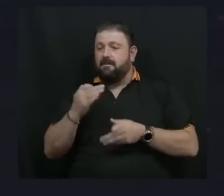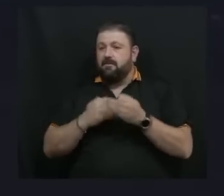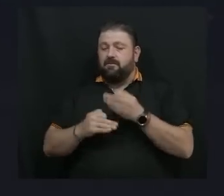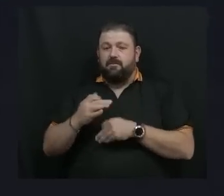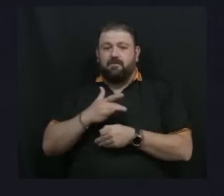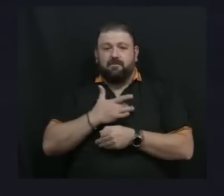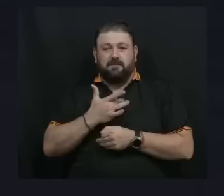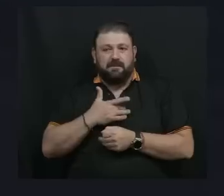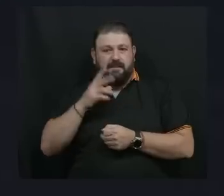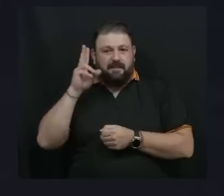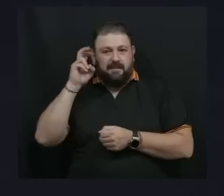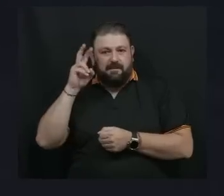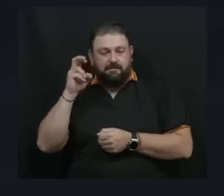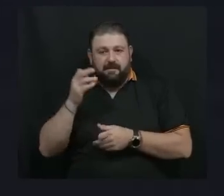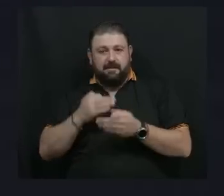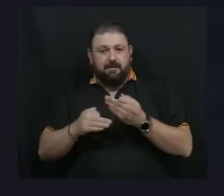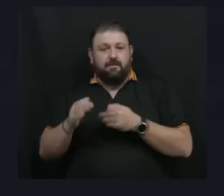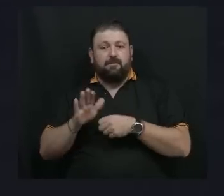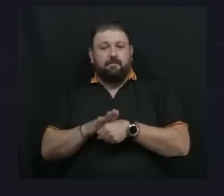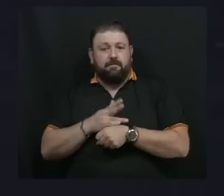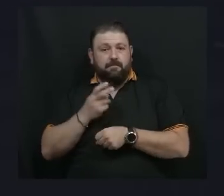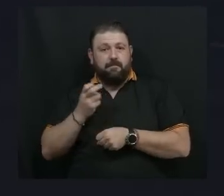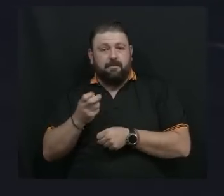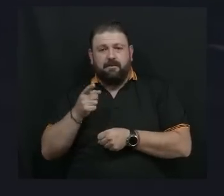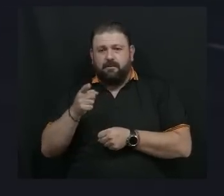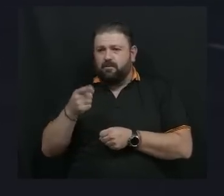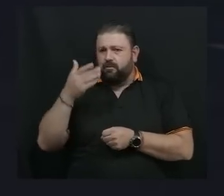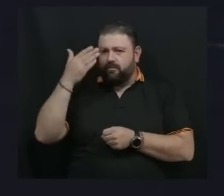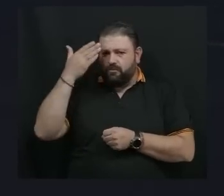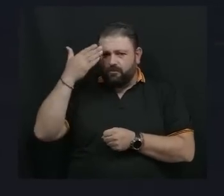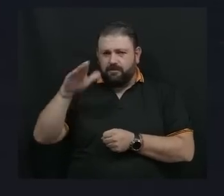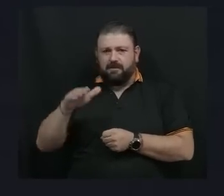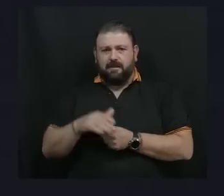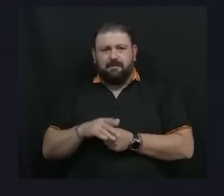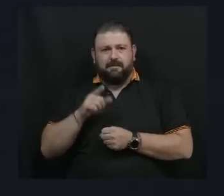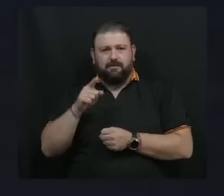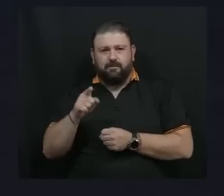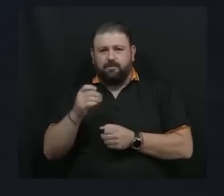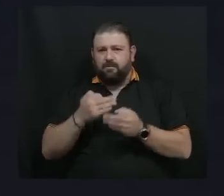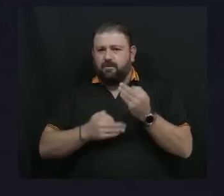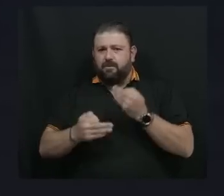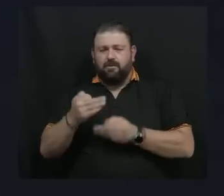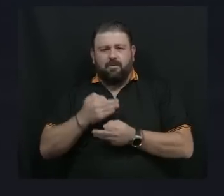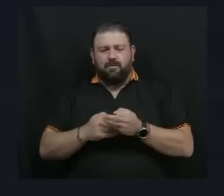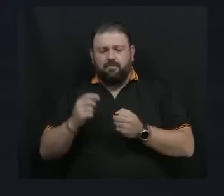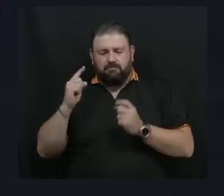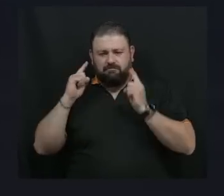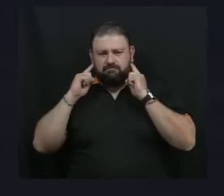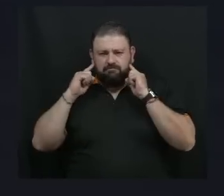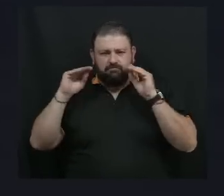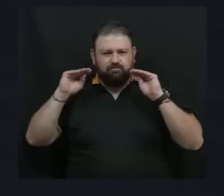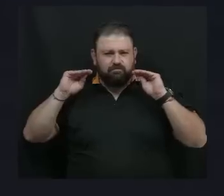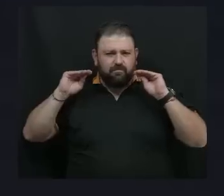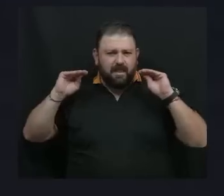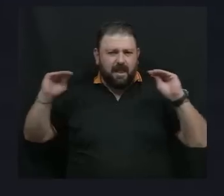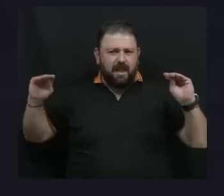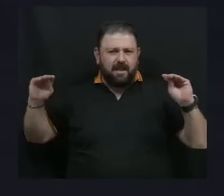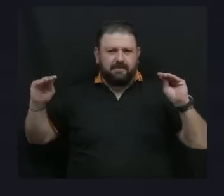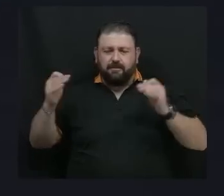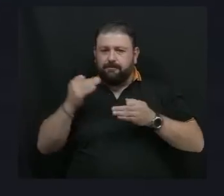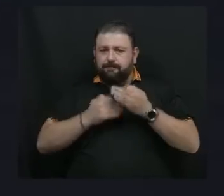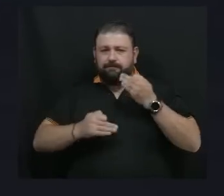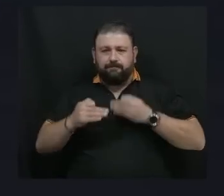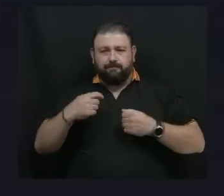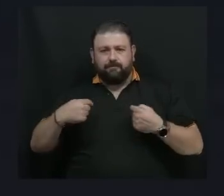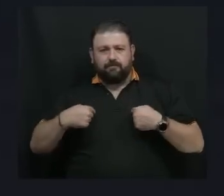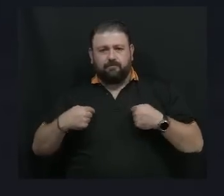que otros realicen sus sueños. Entonces tú vas a hacer oídos sordos y vas a continuar, porque a quien le va a